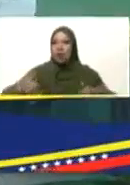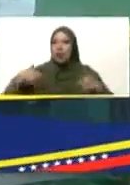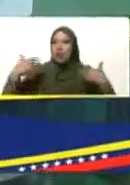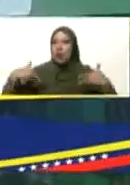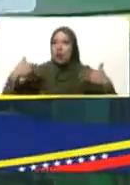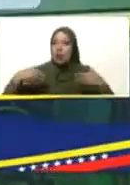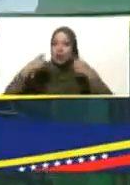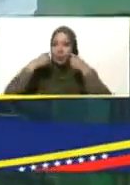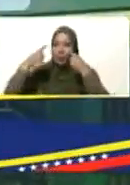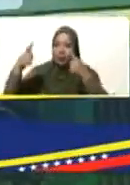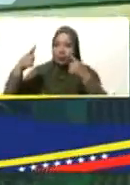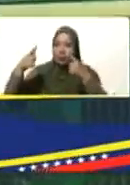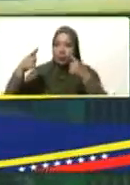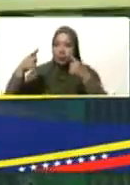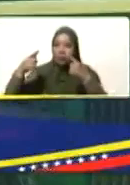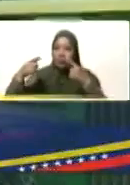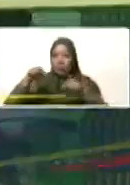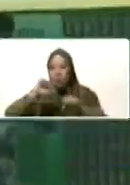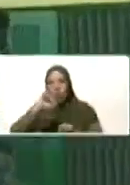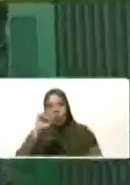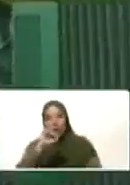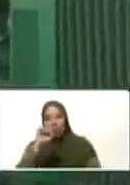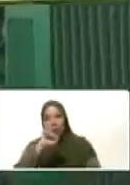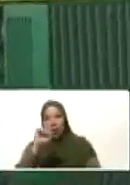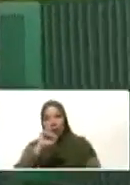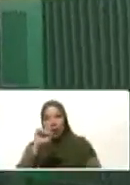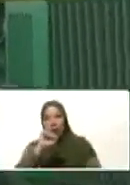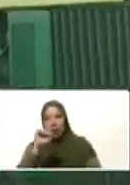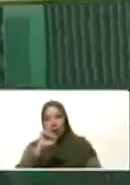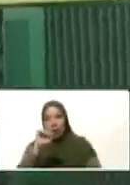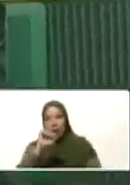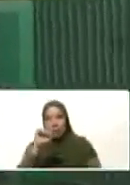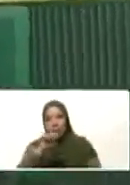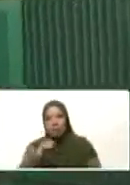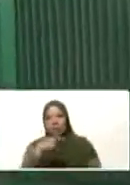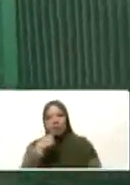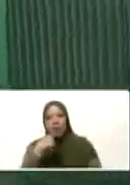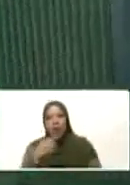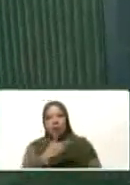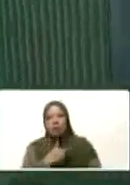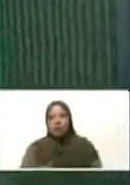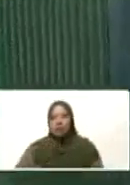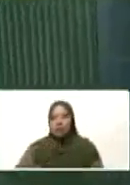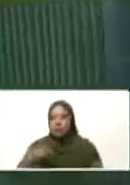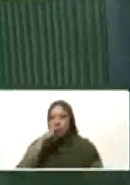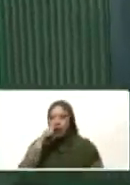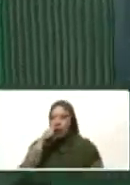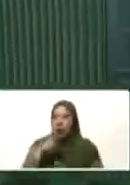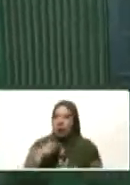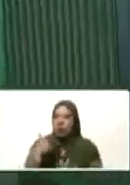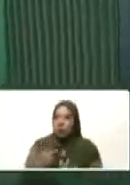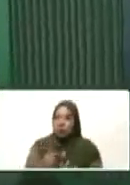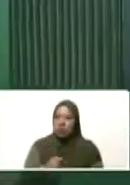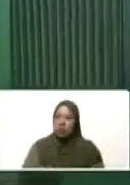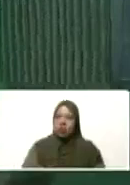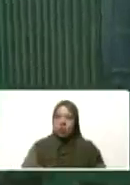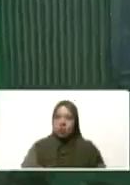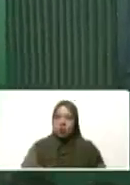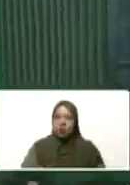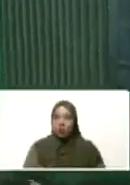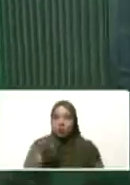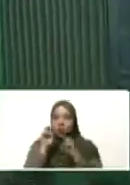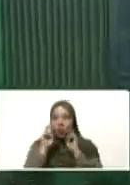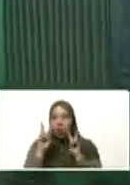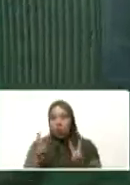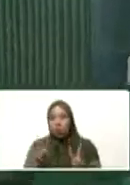vamos. Aquí vamos, pues. ¿Qué me dice, Castro? Bueno, presidente, entonces, como usted vio en la ruta